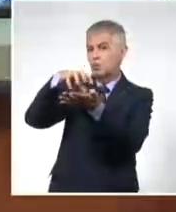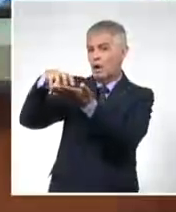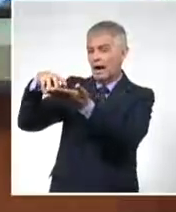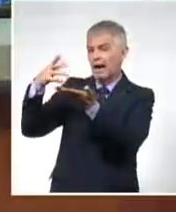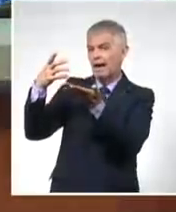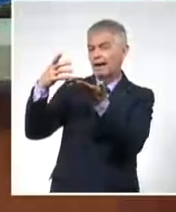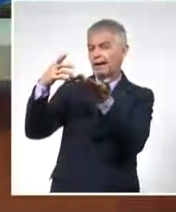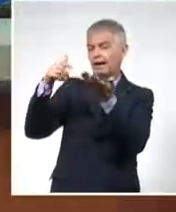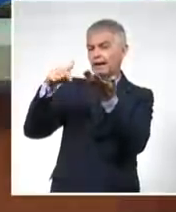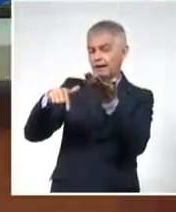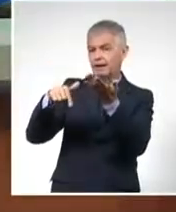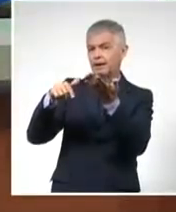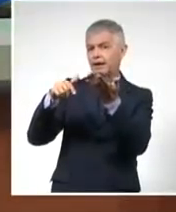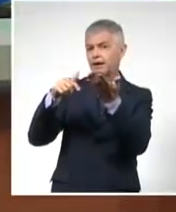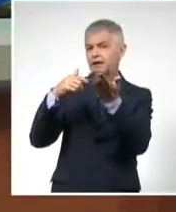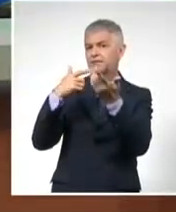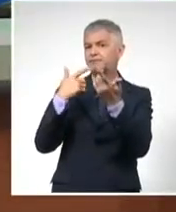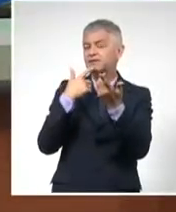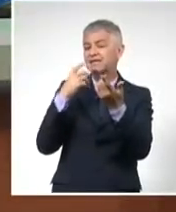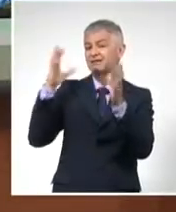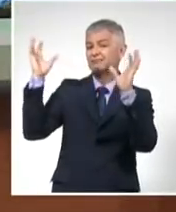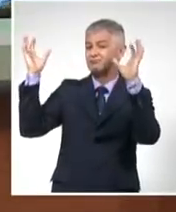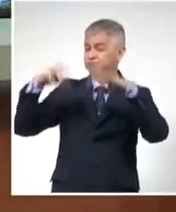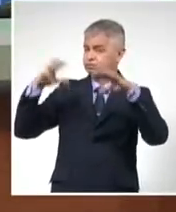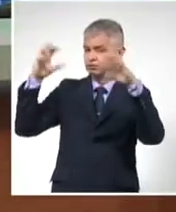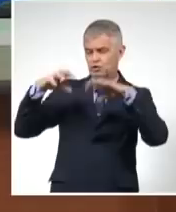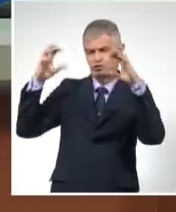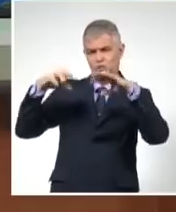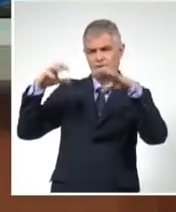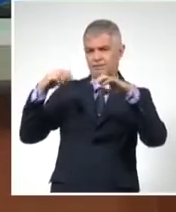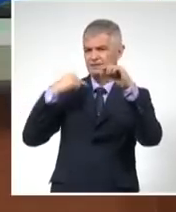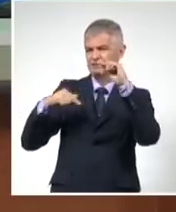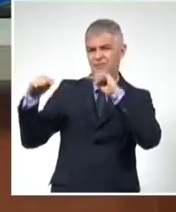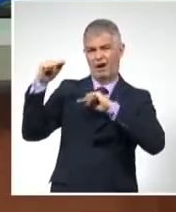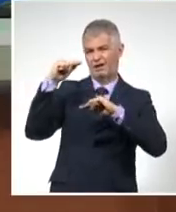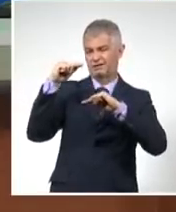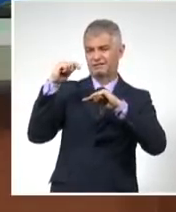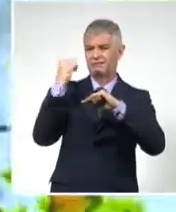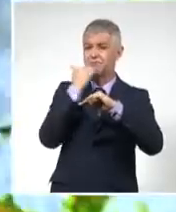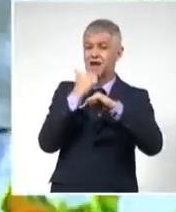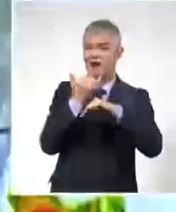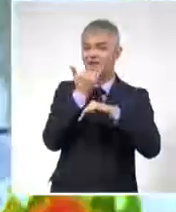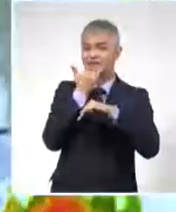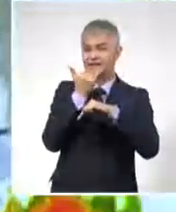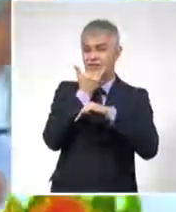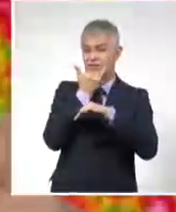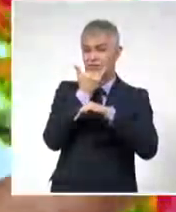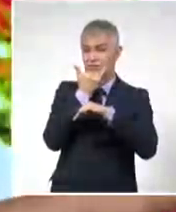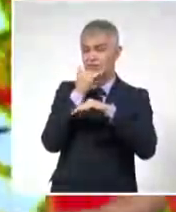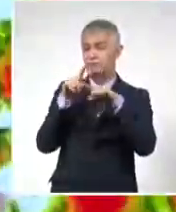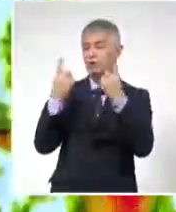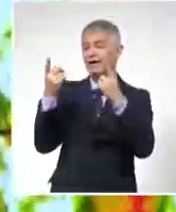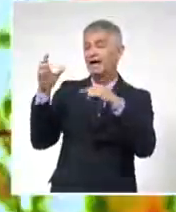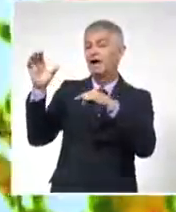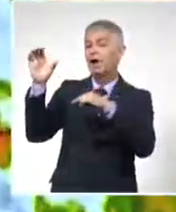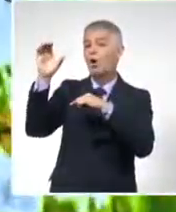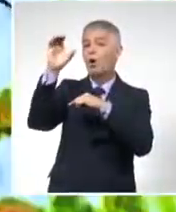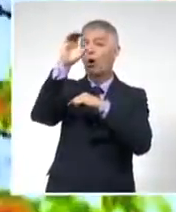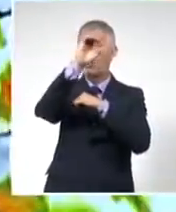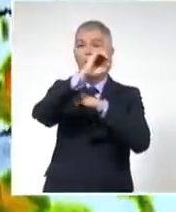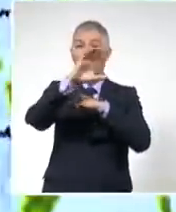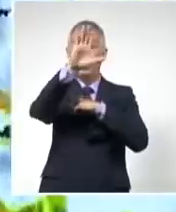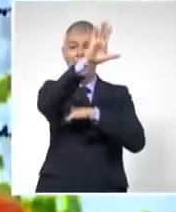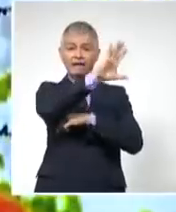estaciones meteorológicas, ha sido con la lluvia, porque ha habido en la parte oriental de Cuba, es decir, en la